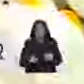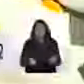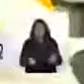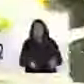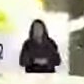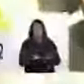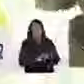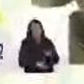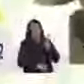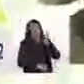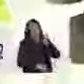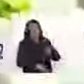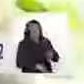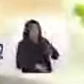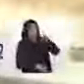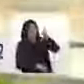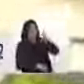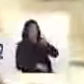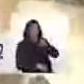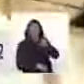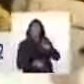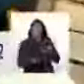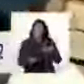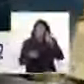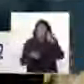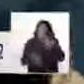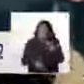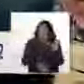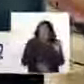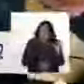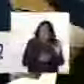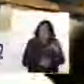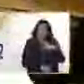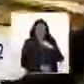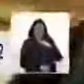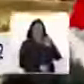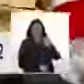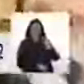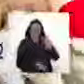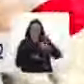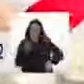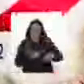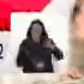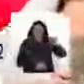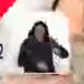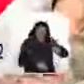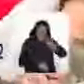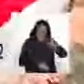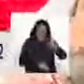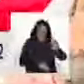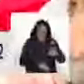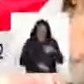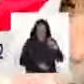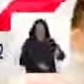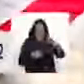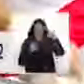supuesto, un delicioso pisco sour. ¿Y por qué esta noticia? Por esto, porque el limón está costando 2 soles. Esa es la